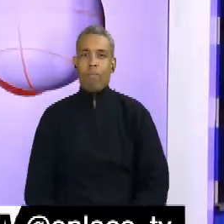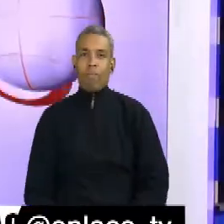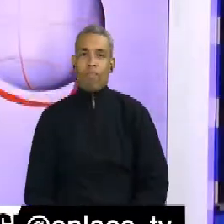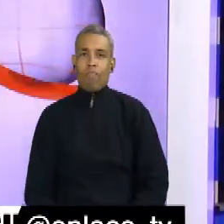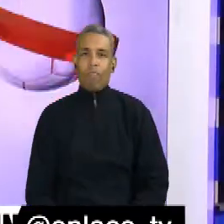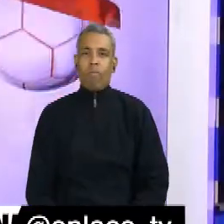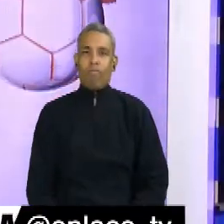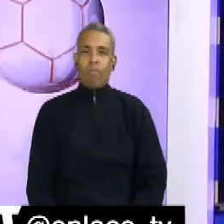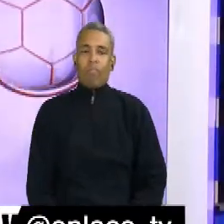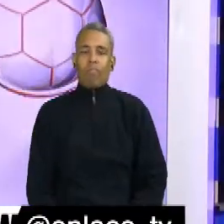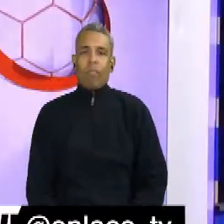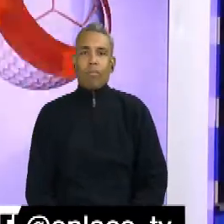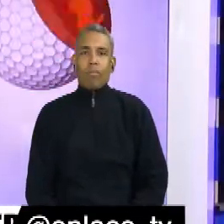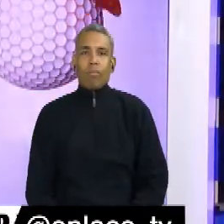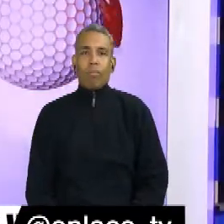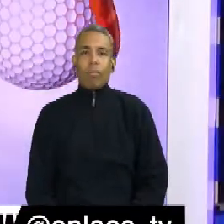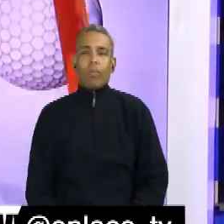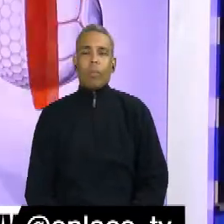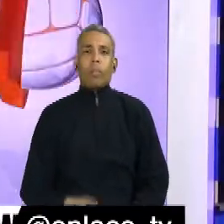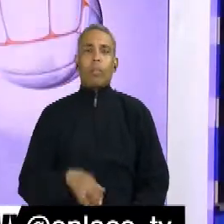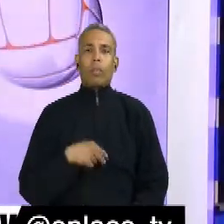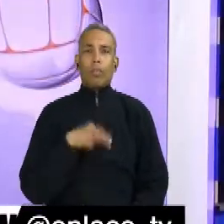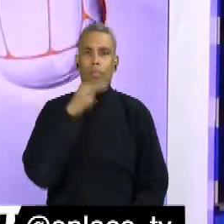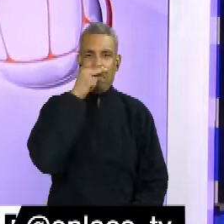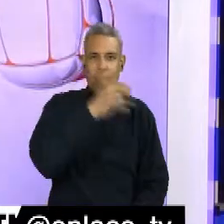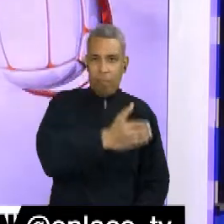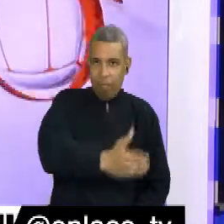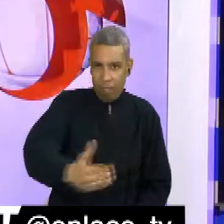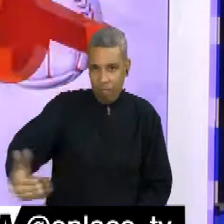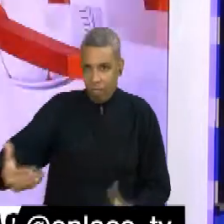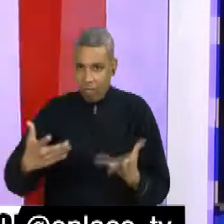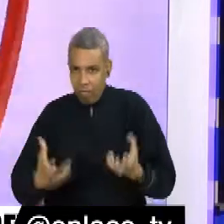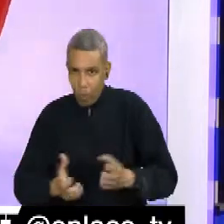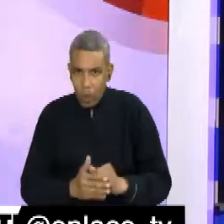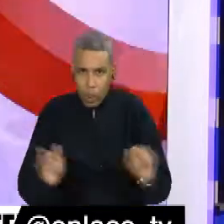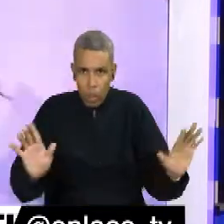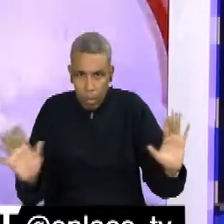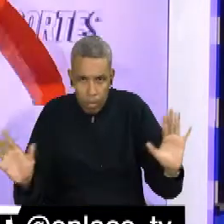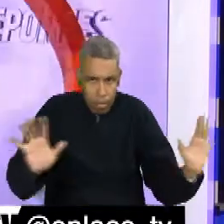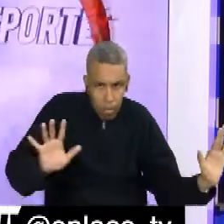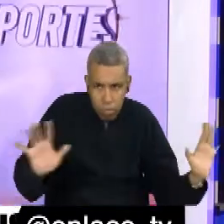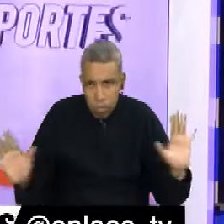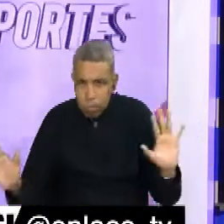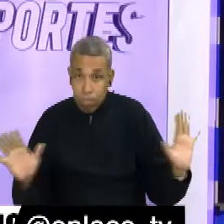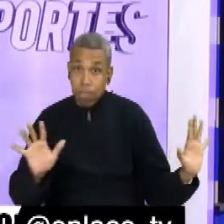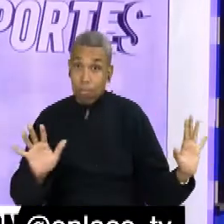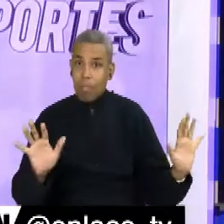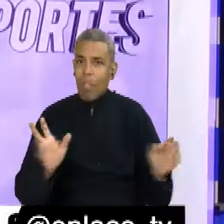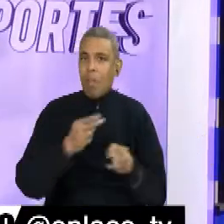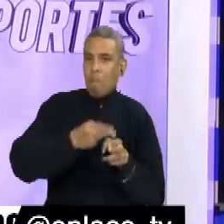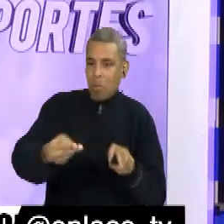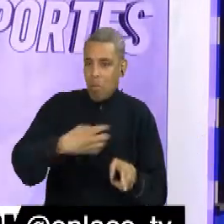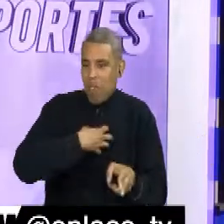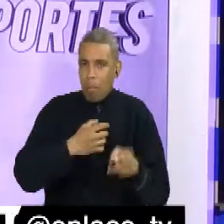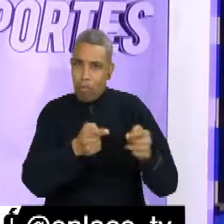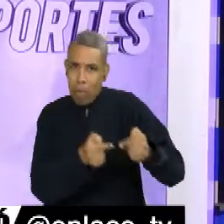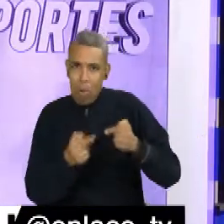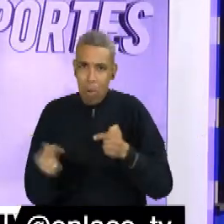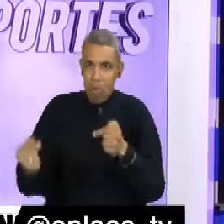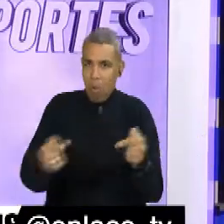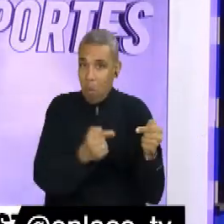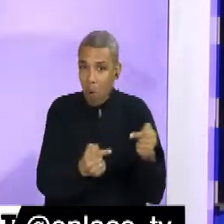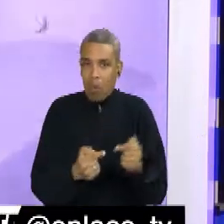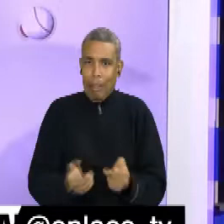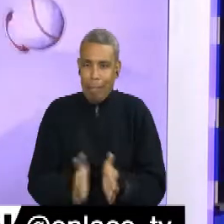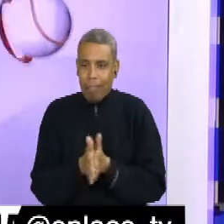Y niños de Barranca Bermeja se preparan para demostrar su talento como guardametas en el campeonato de arqueros que se realizará en los próximos días en